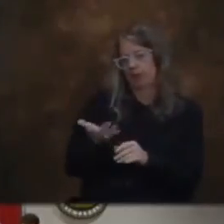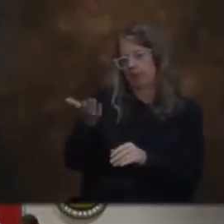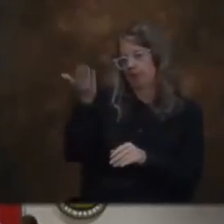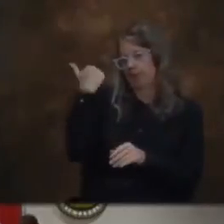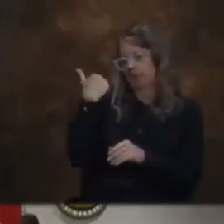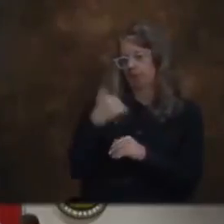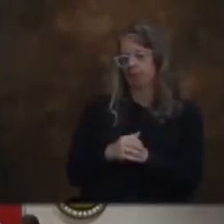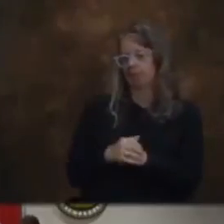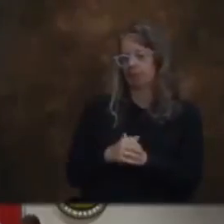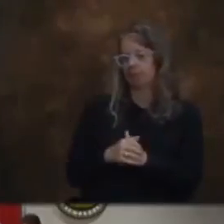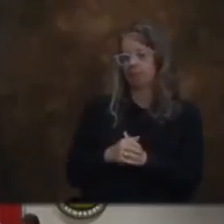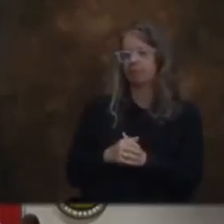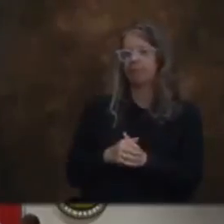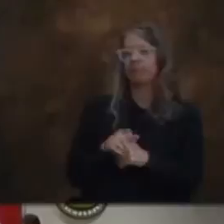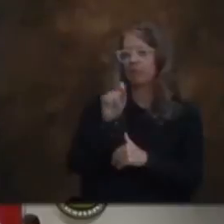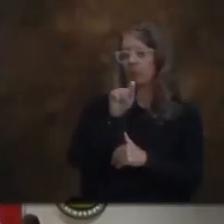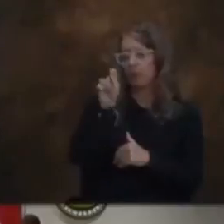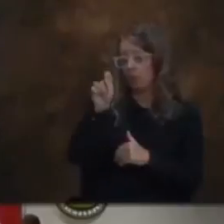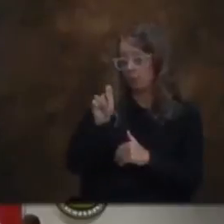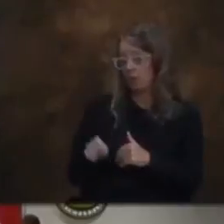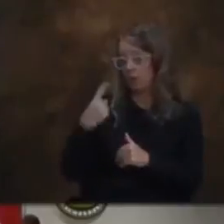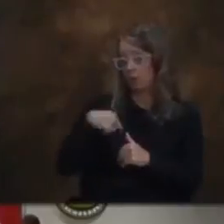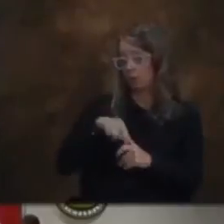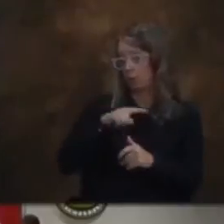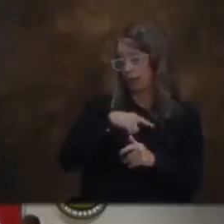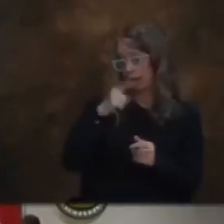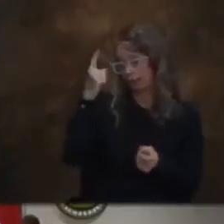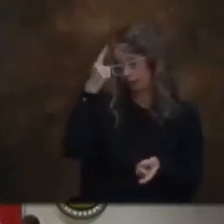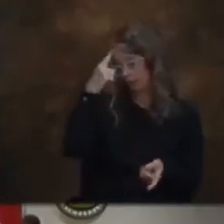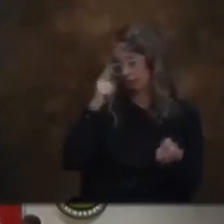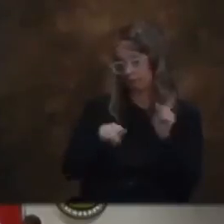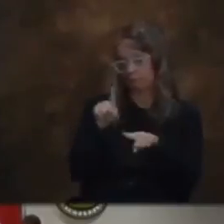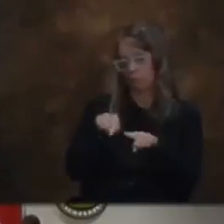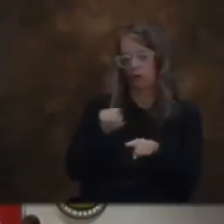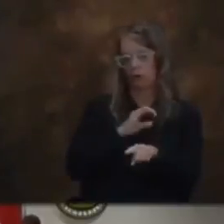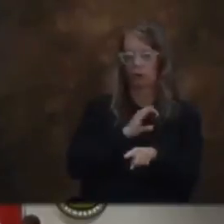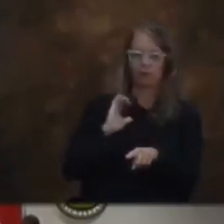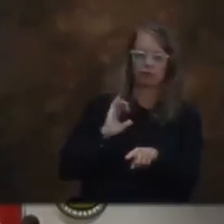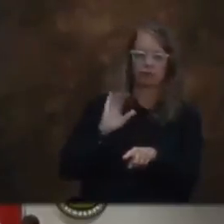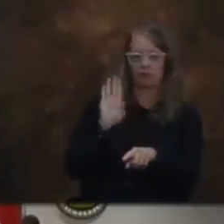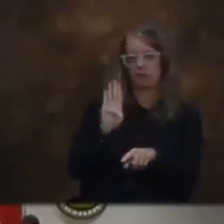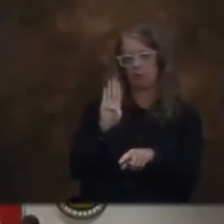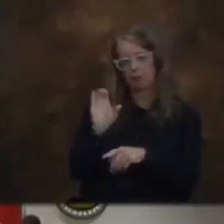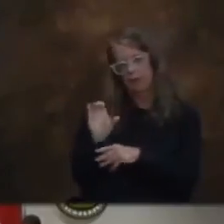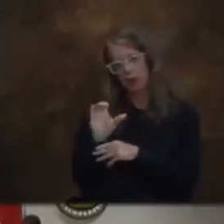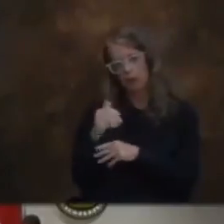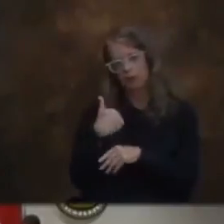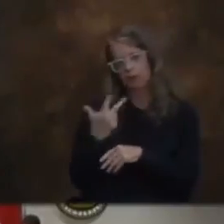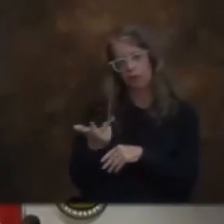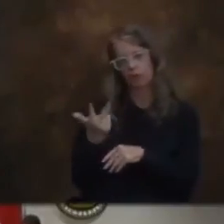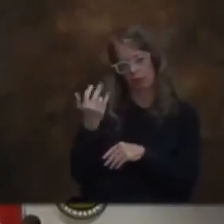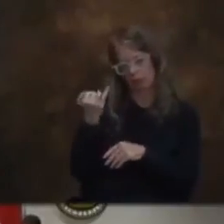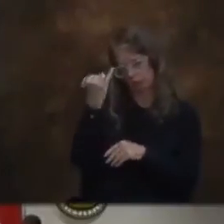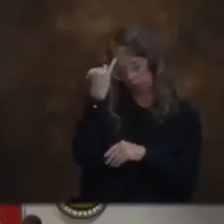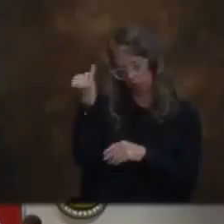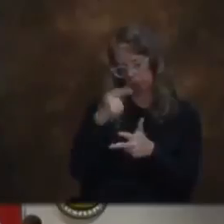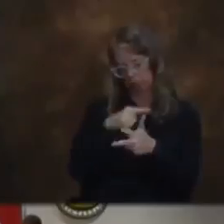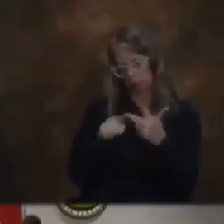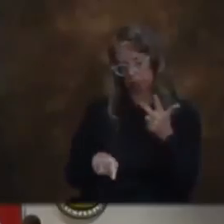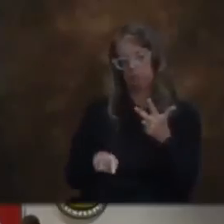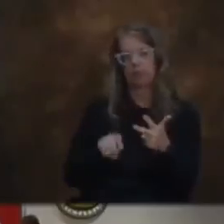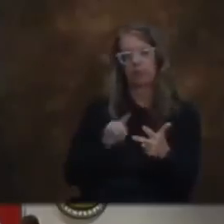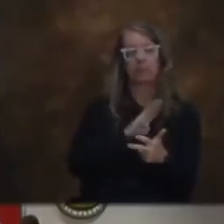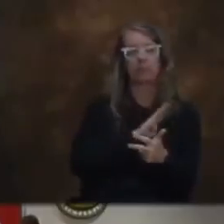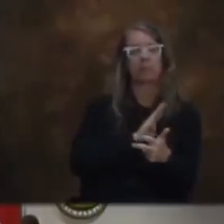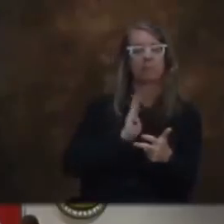ahora no se resuelve como comisionados en el condado de ban con de tener una solicitud a